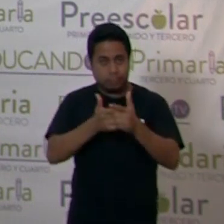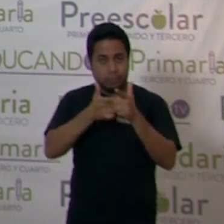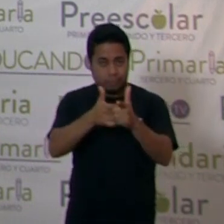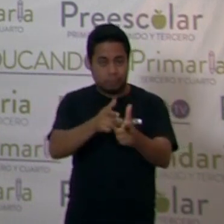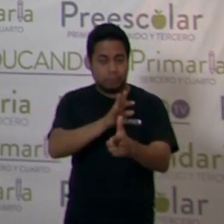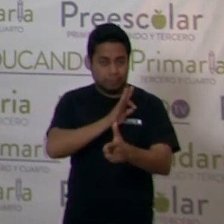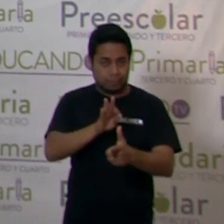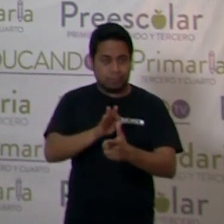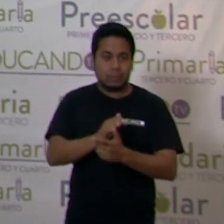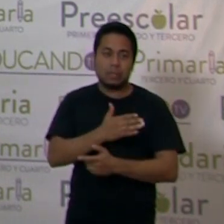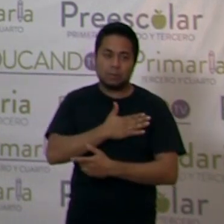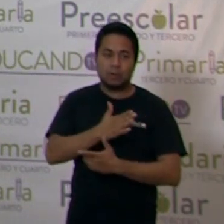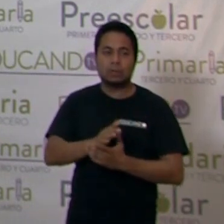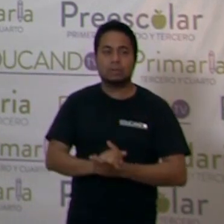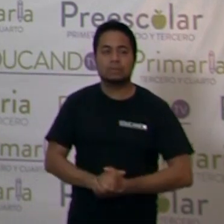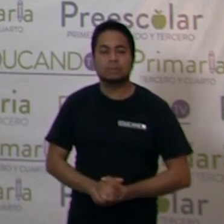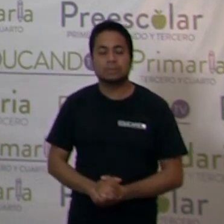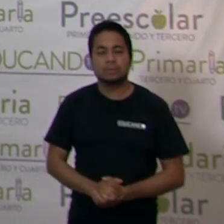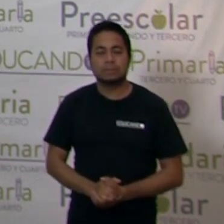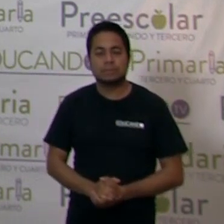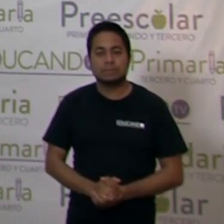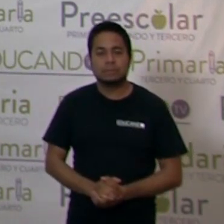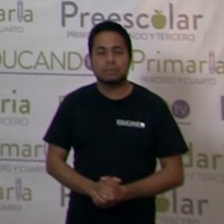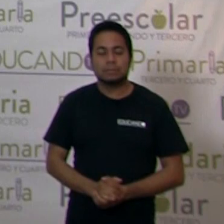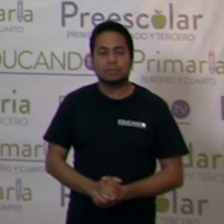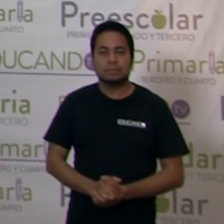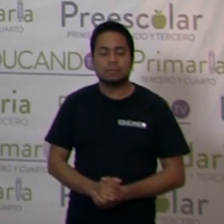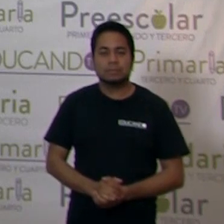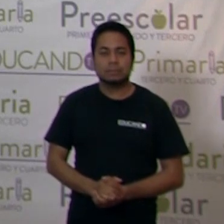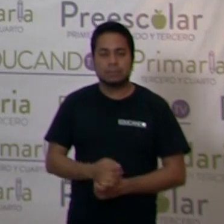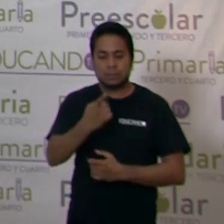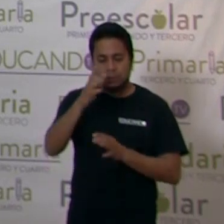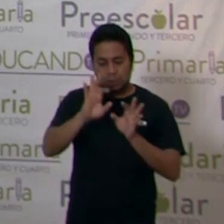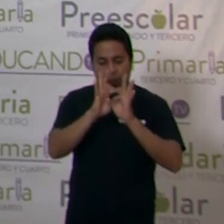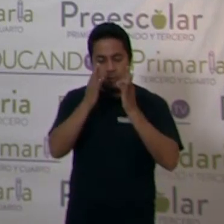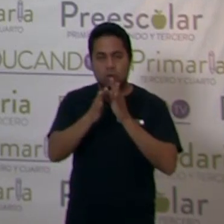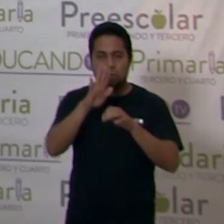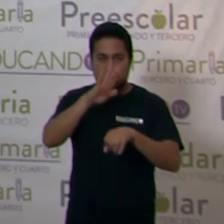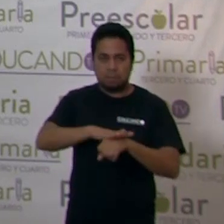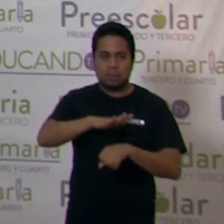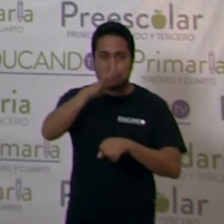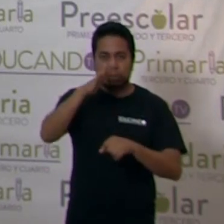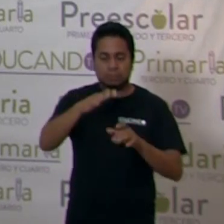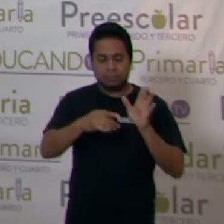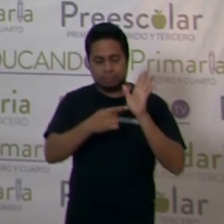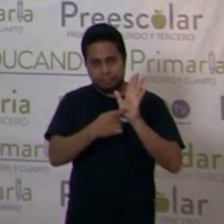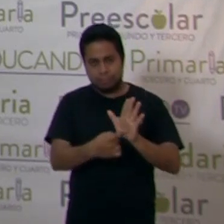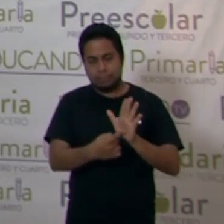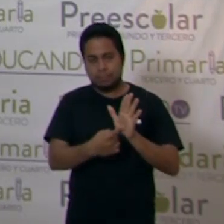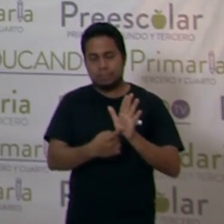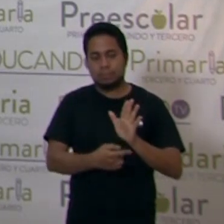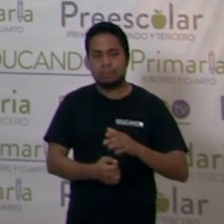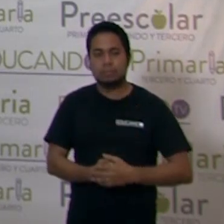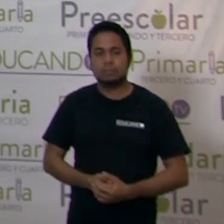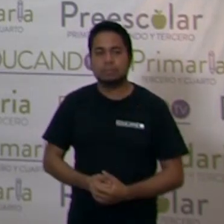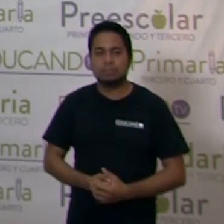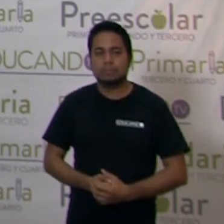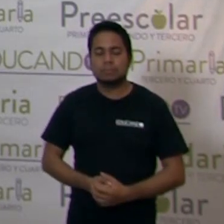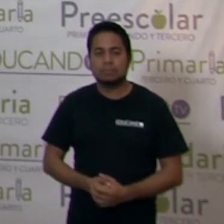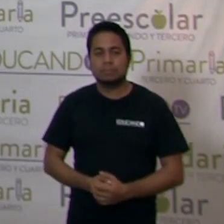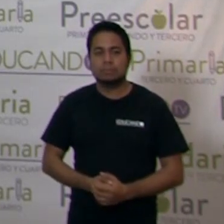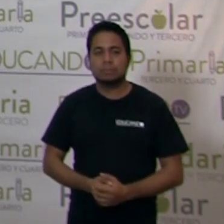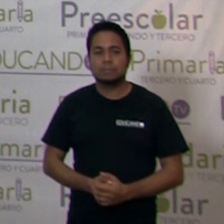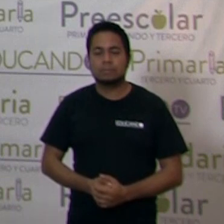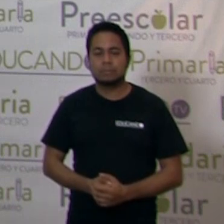avanzar tenemos una más tenemos una figura más